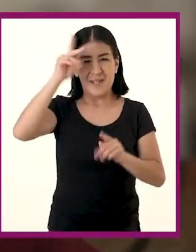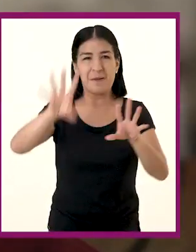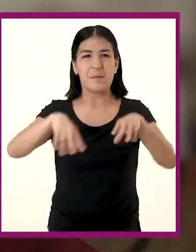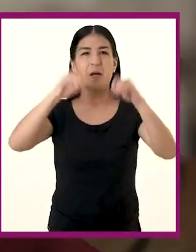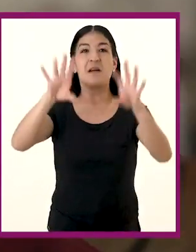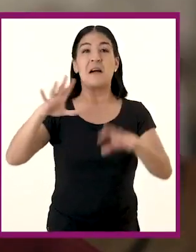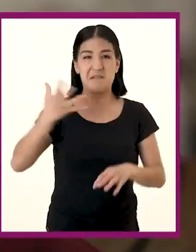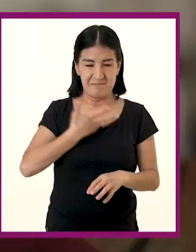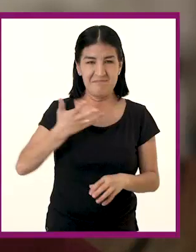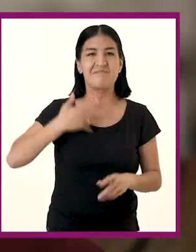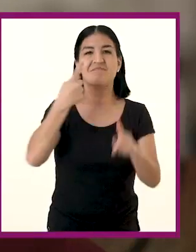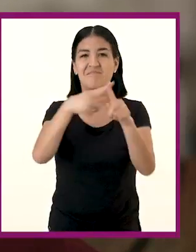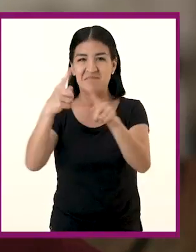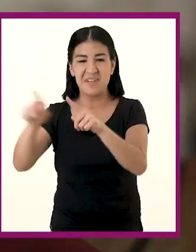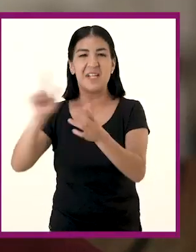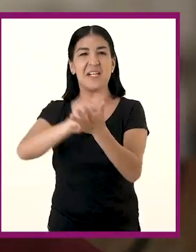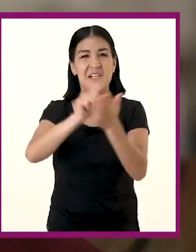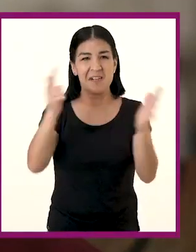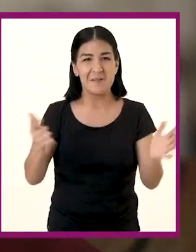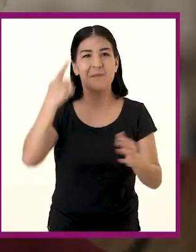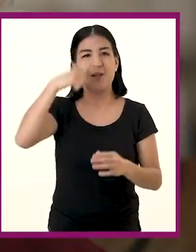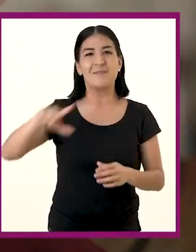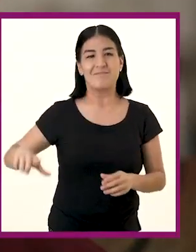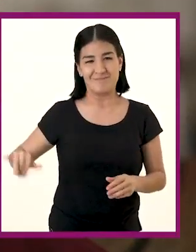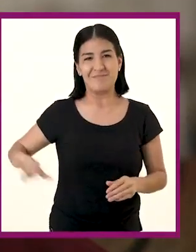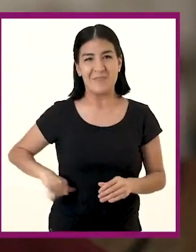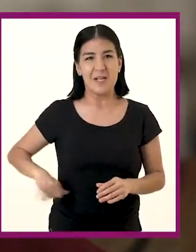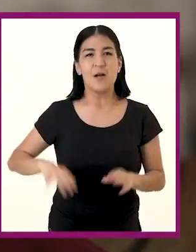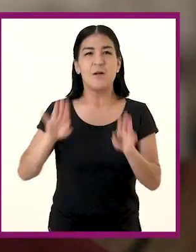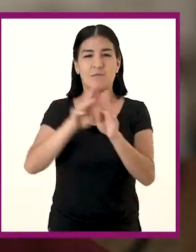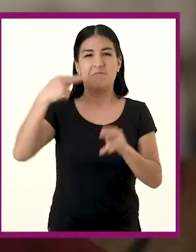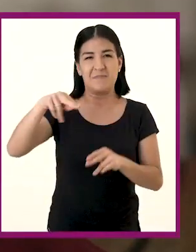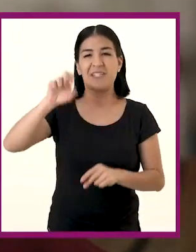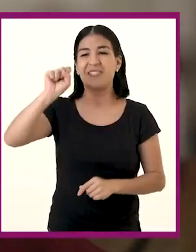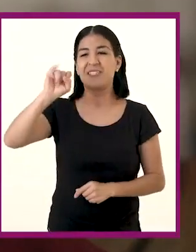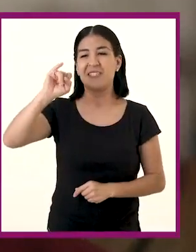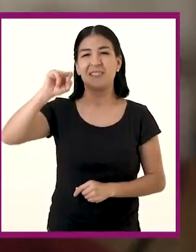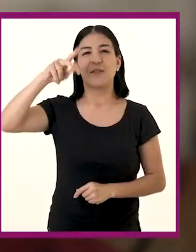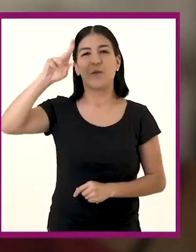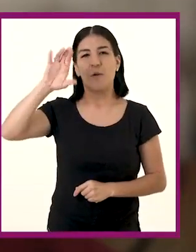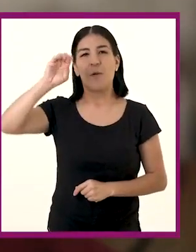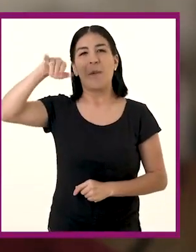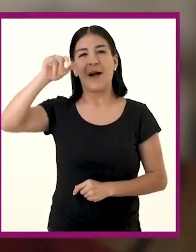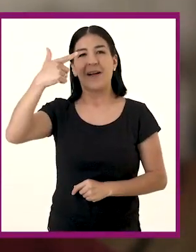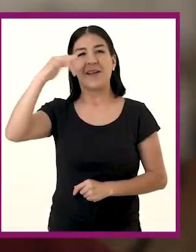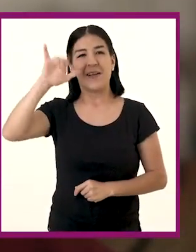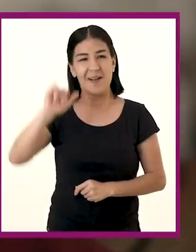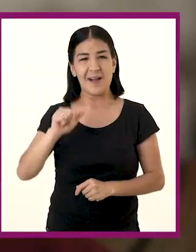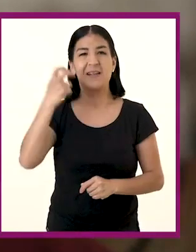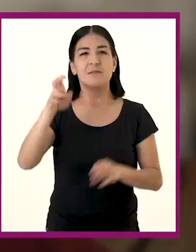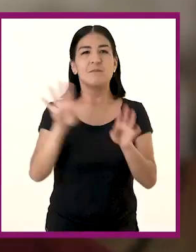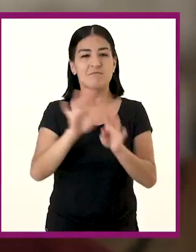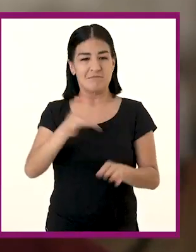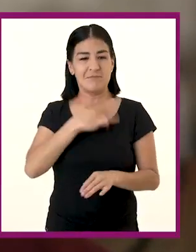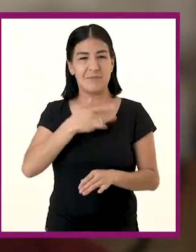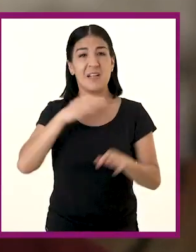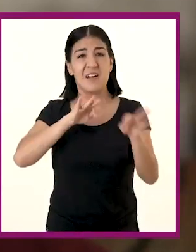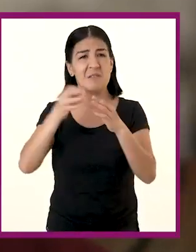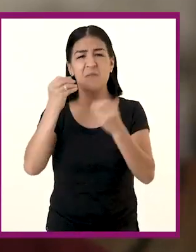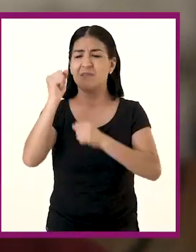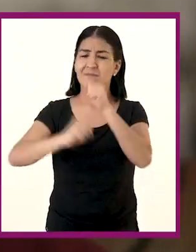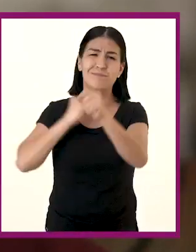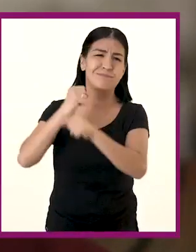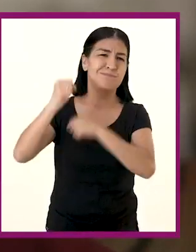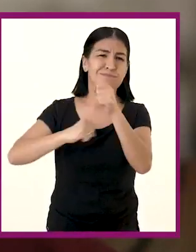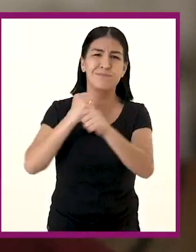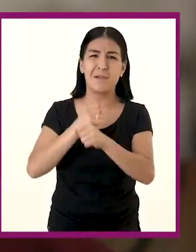Psicomagia es una cosa muy interesante, de hecho tiene varios libros que hablan de eso, incluyendo un libro que se llama Psicomagia como tal, pero es una teoría que ha manejado durante